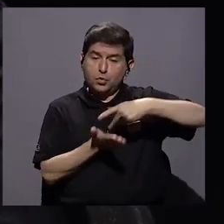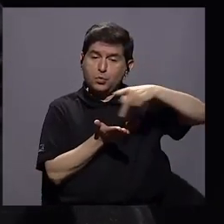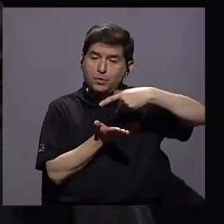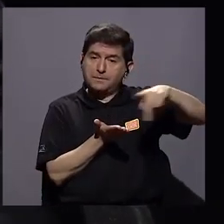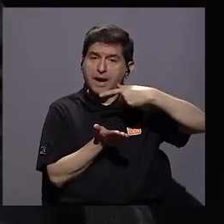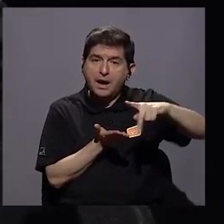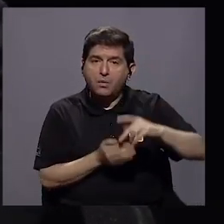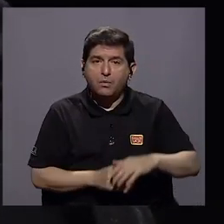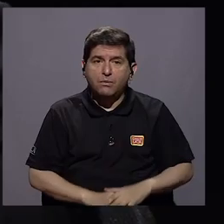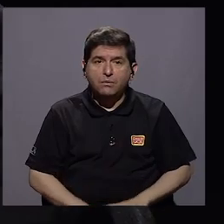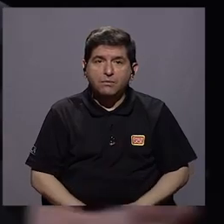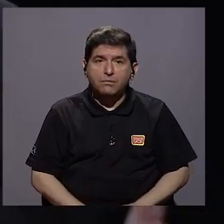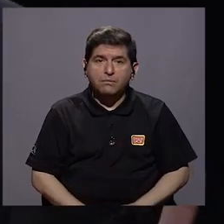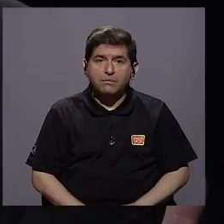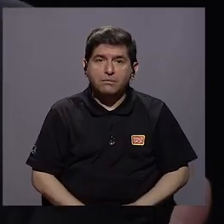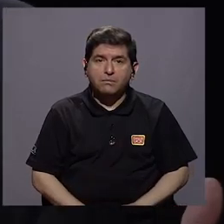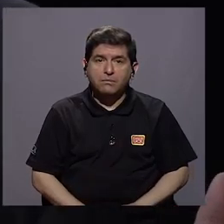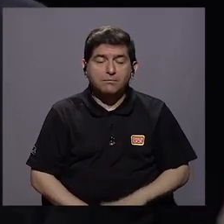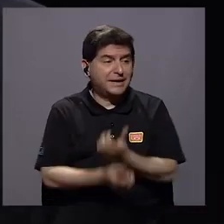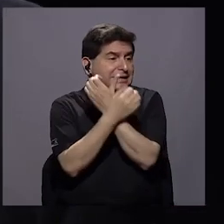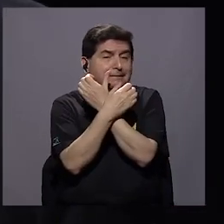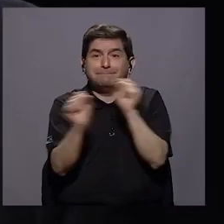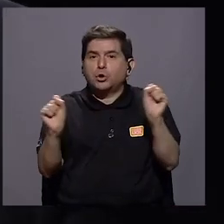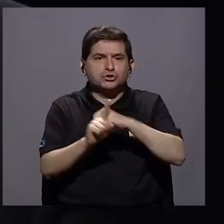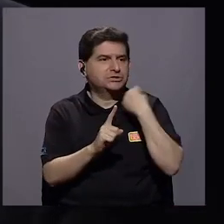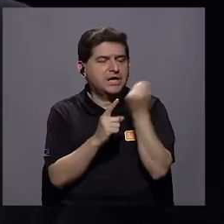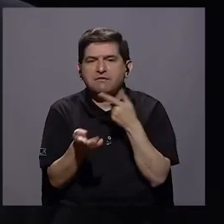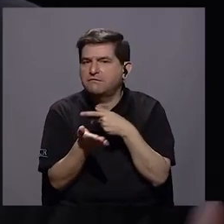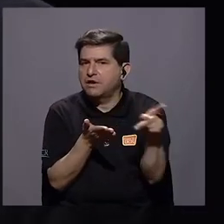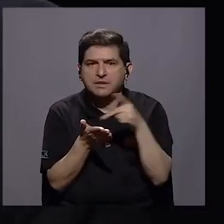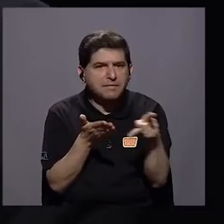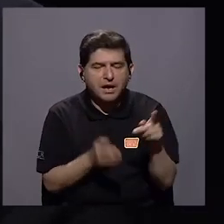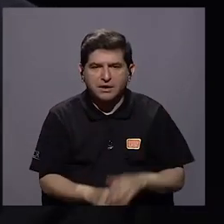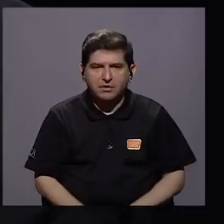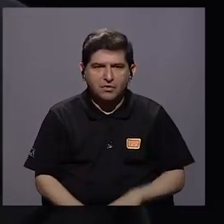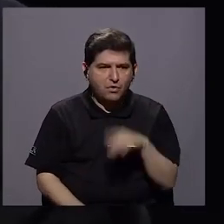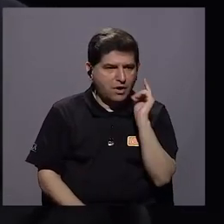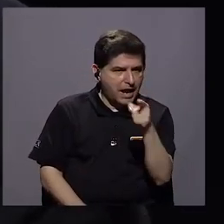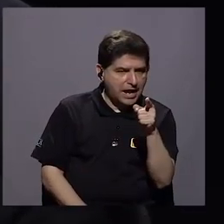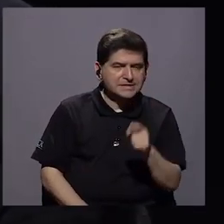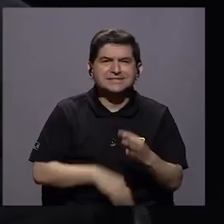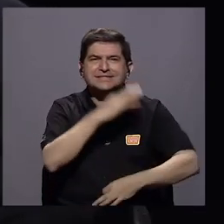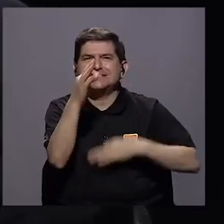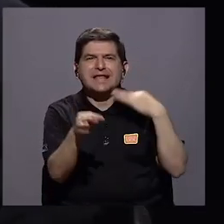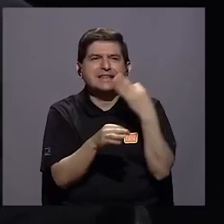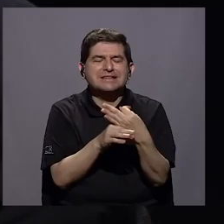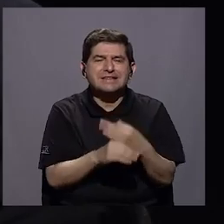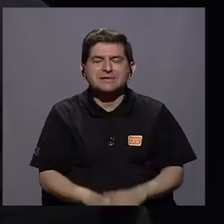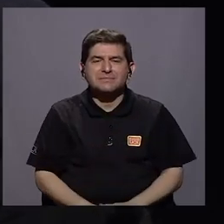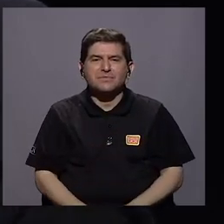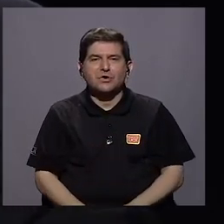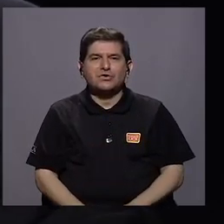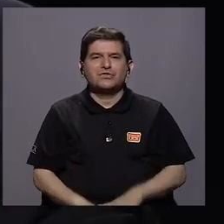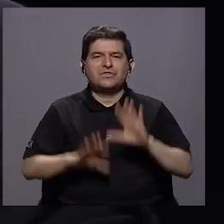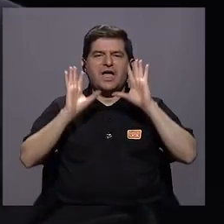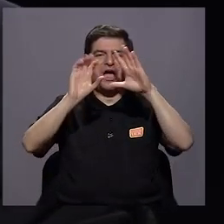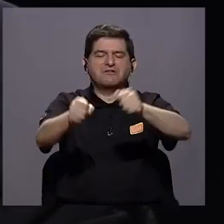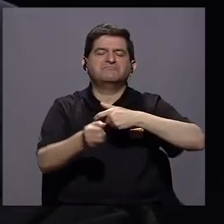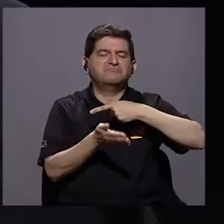solo porque tengo que pagar y porque va a ser imposible esto de pagar, sino porque esto es una especie de